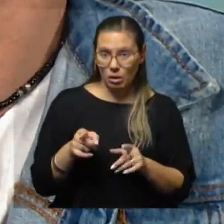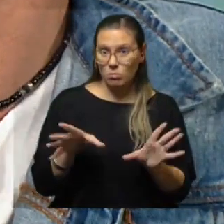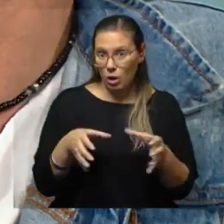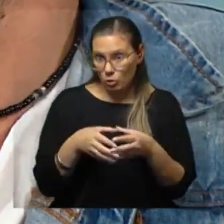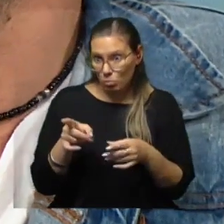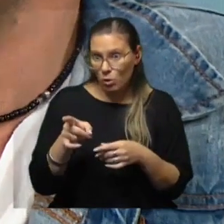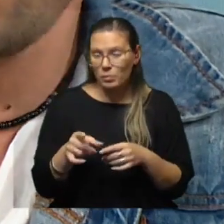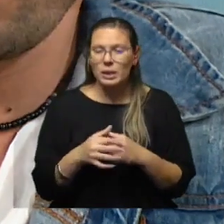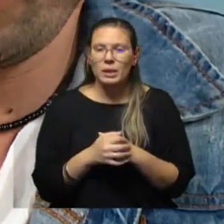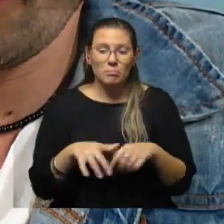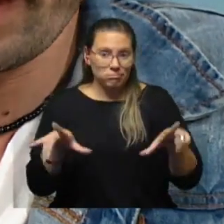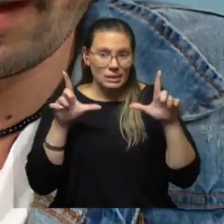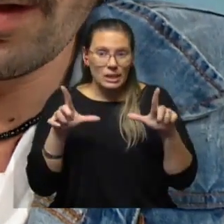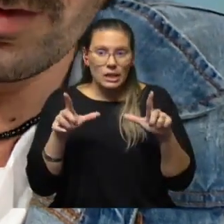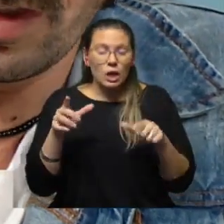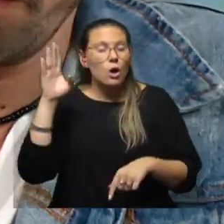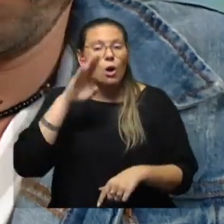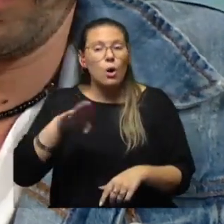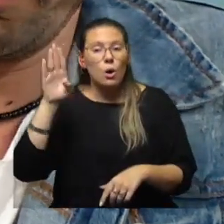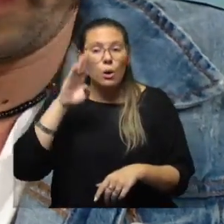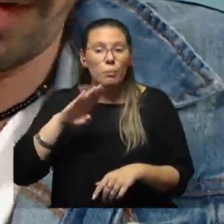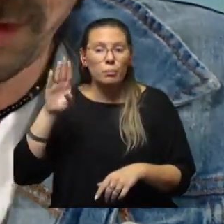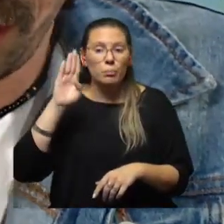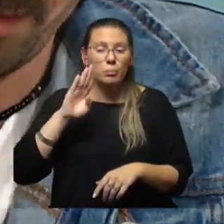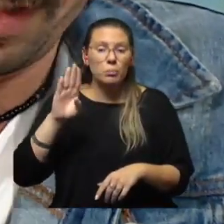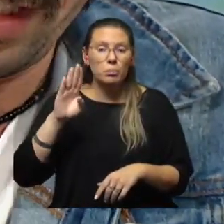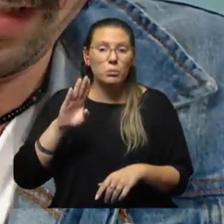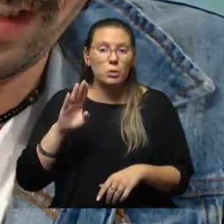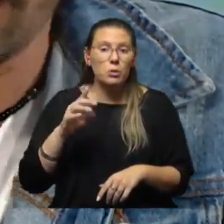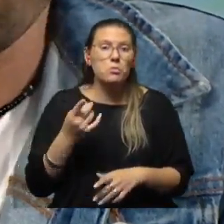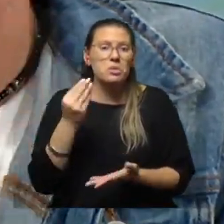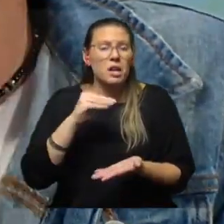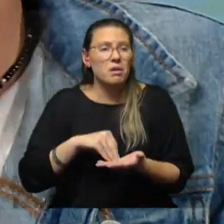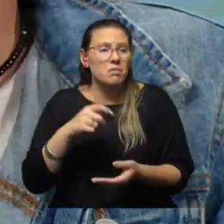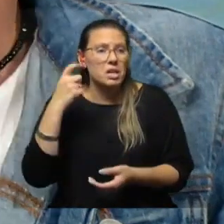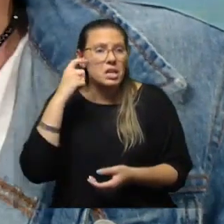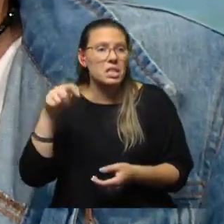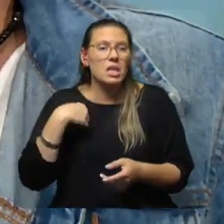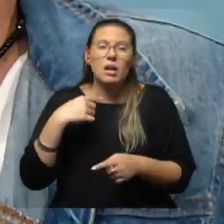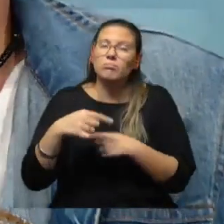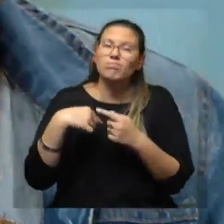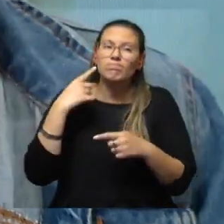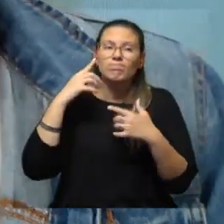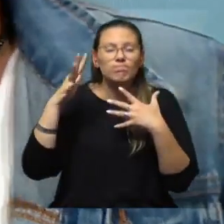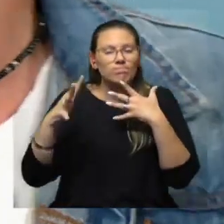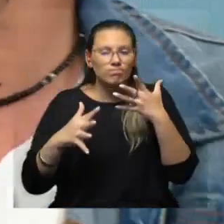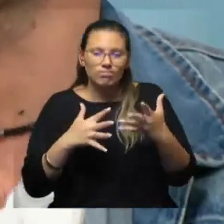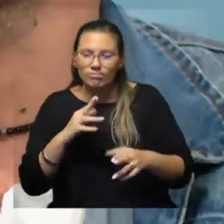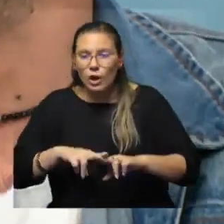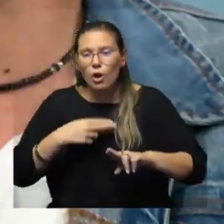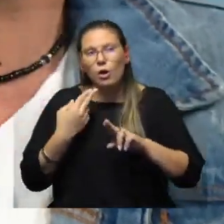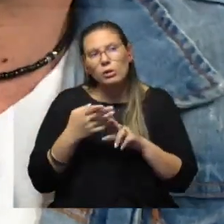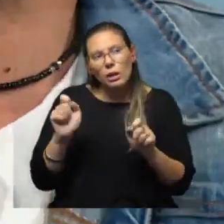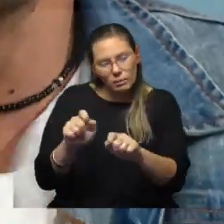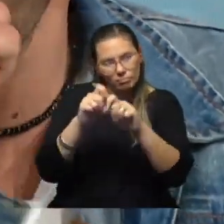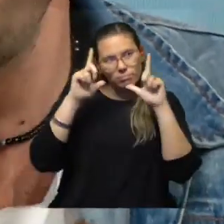conducían ellos. Y lo del homenaje, no sé, se me vino una vez la idea y quedó por ahí flotando. Después volvió otra vez.